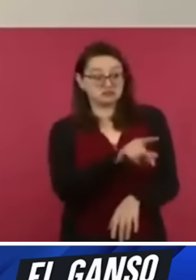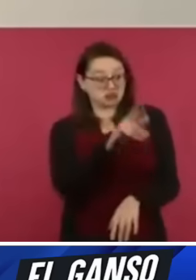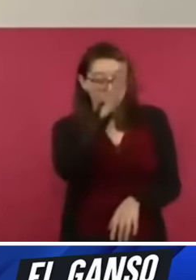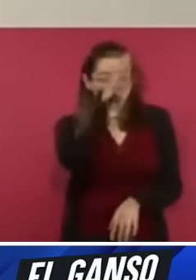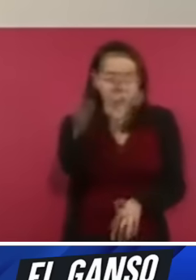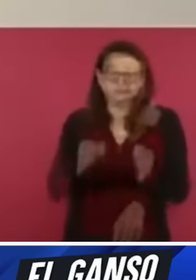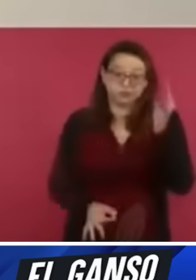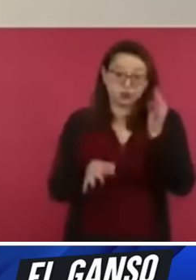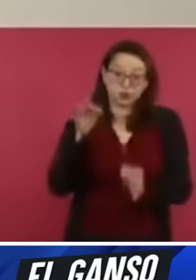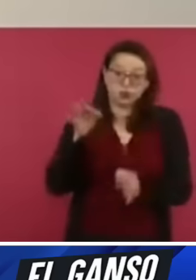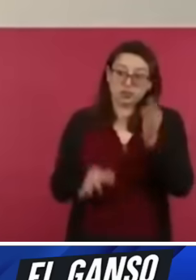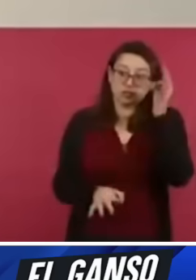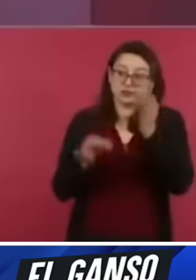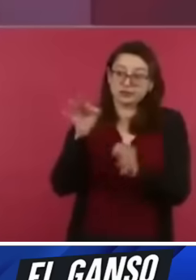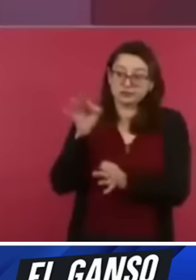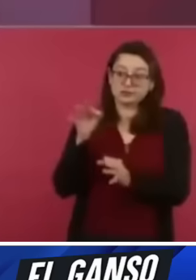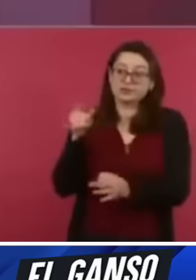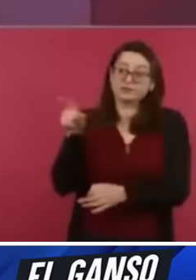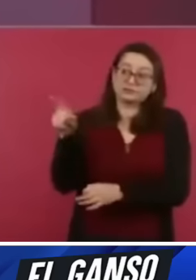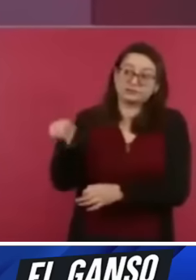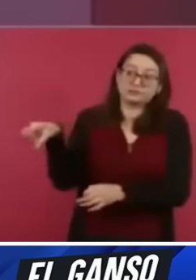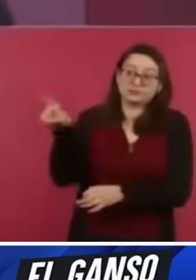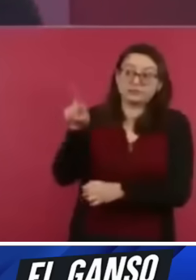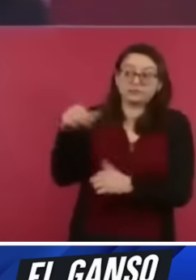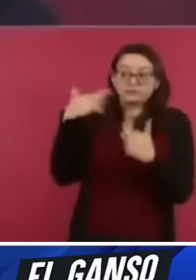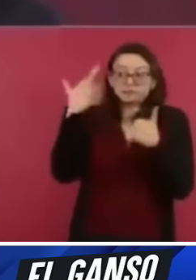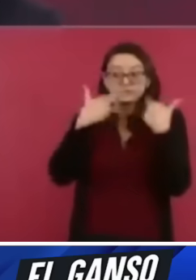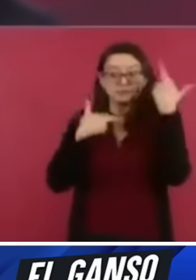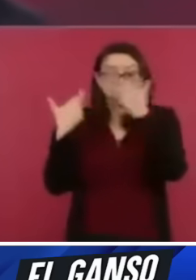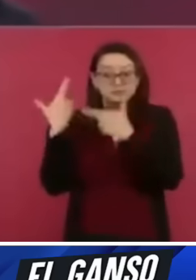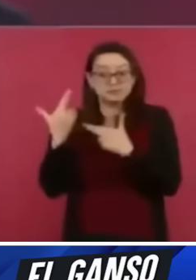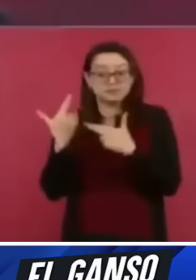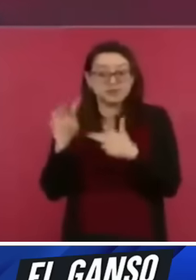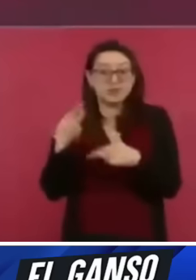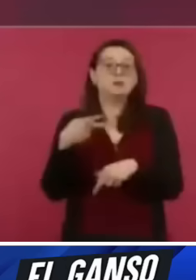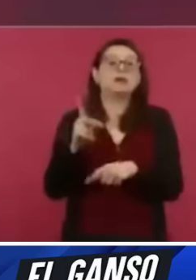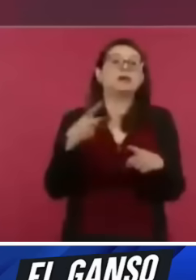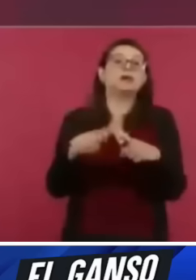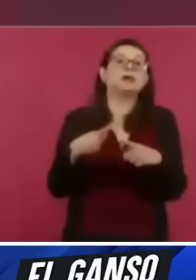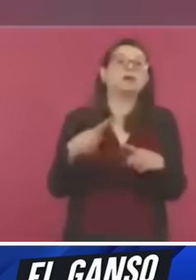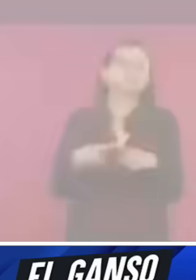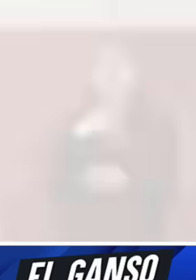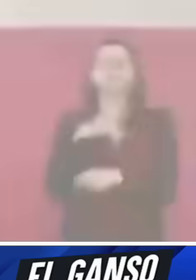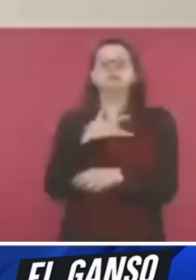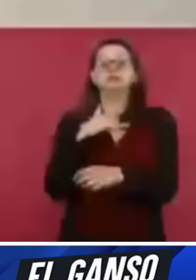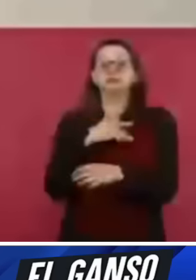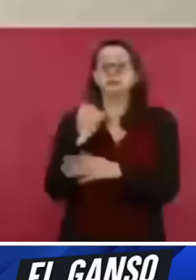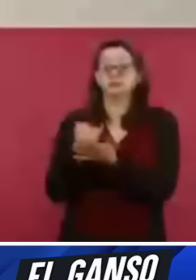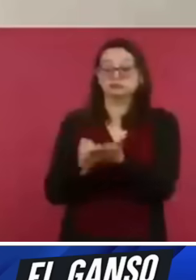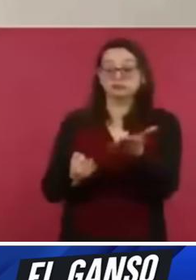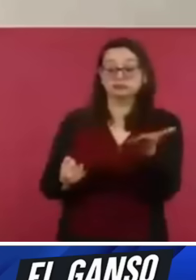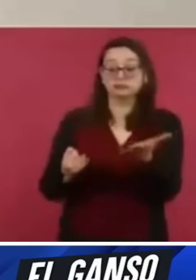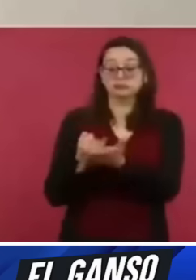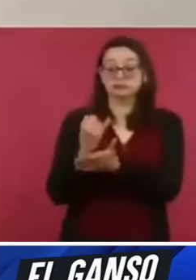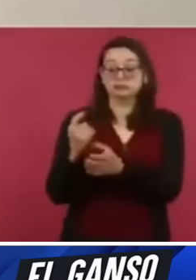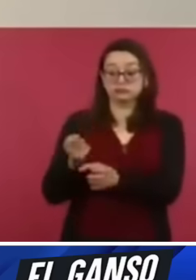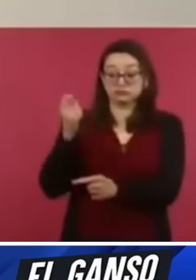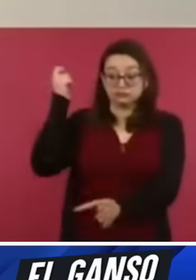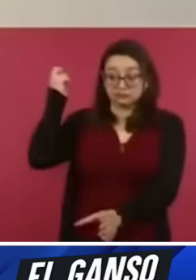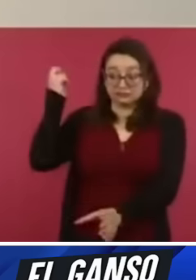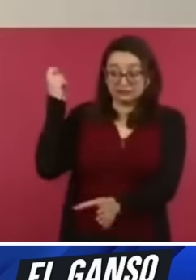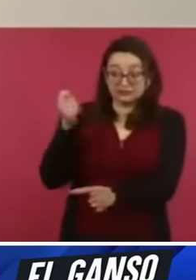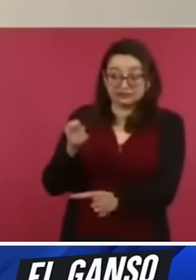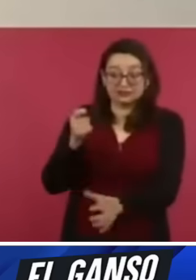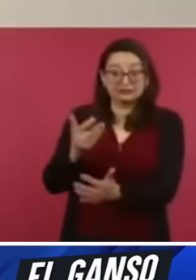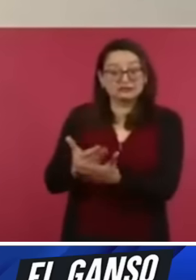las autoridades competentes Quiénes pues jueces magistrados ministros se presenta